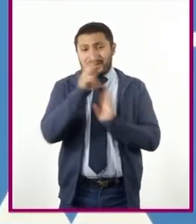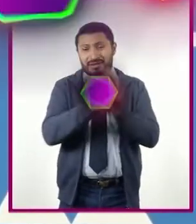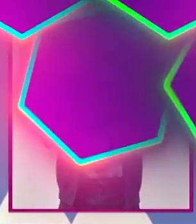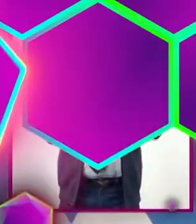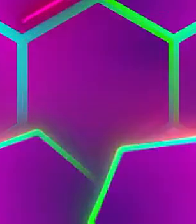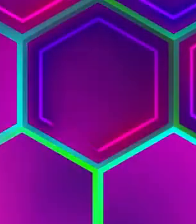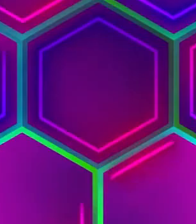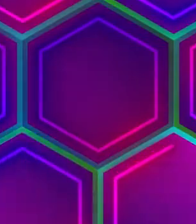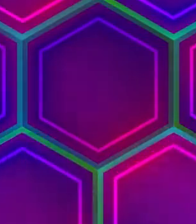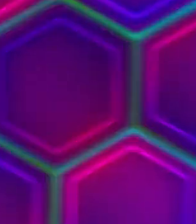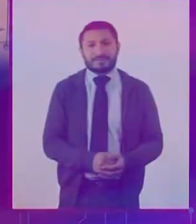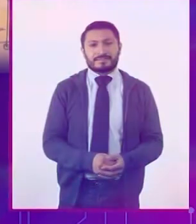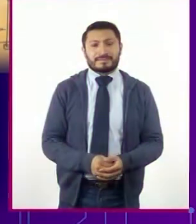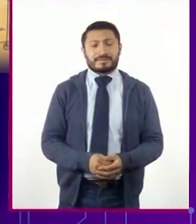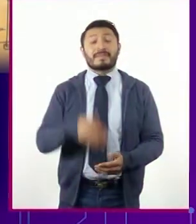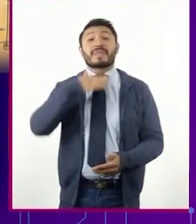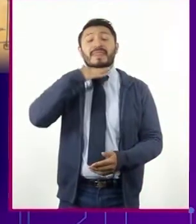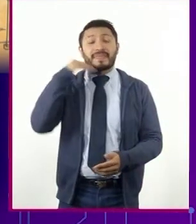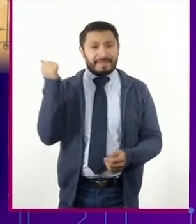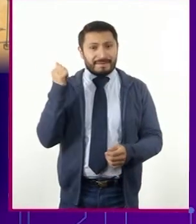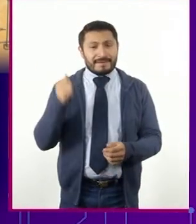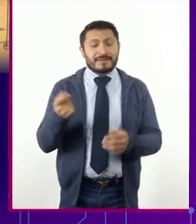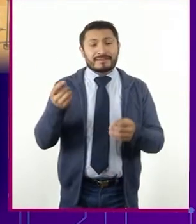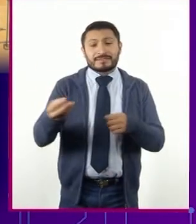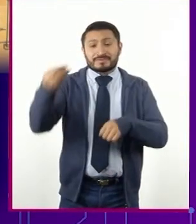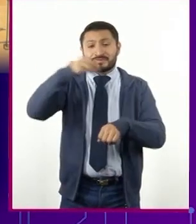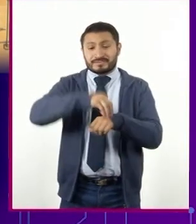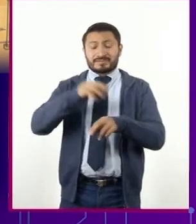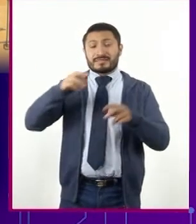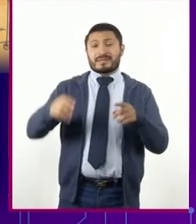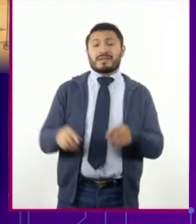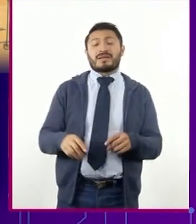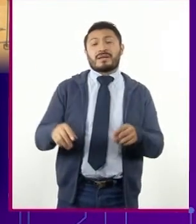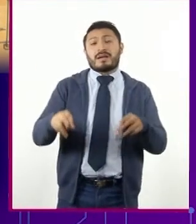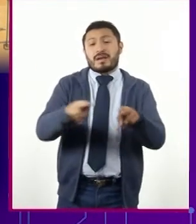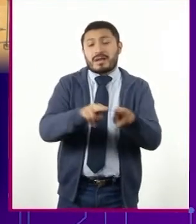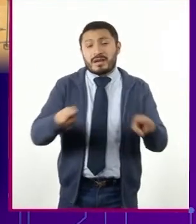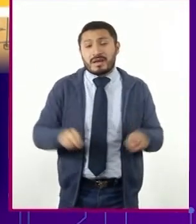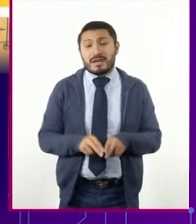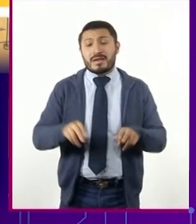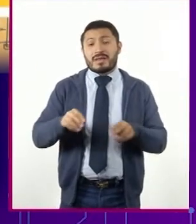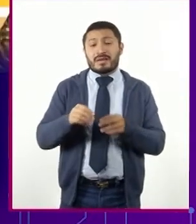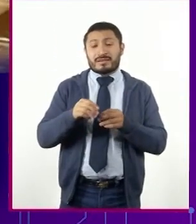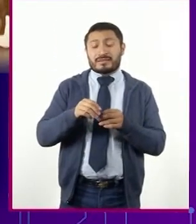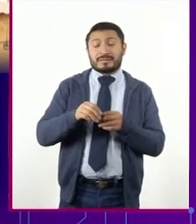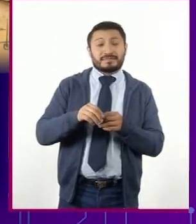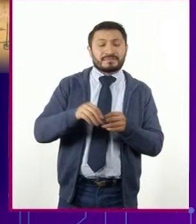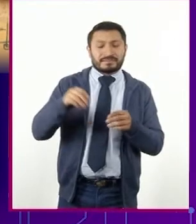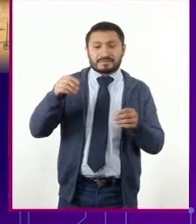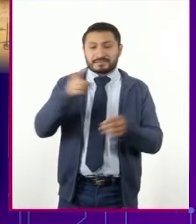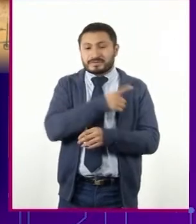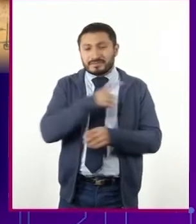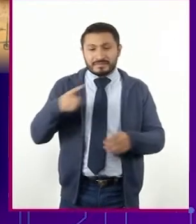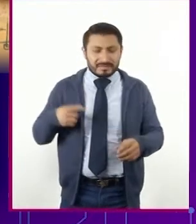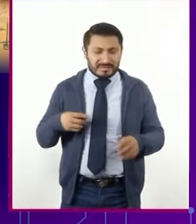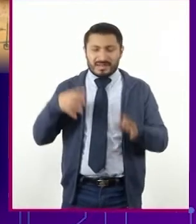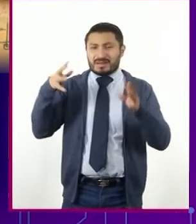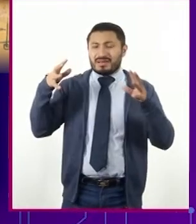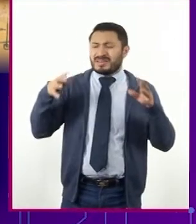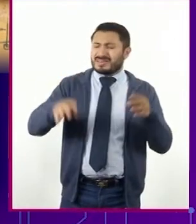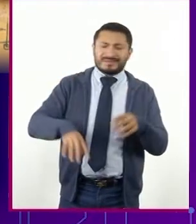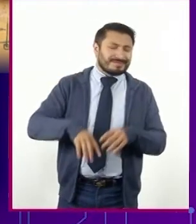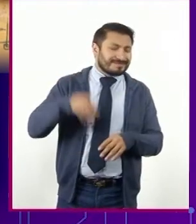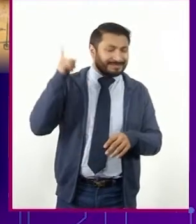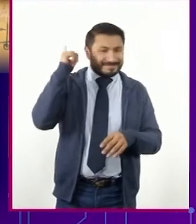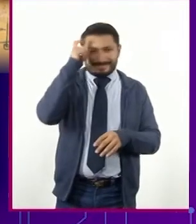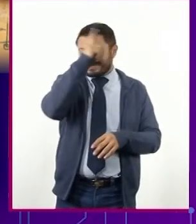siguiente video. En Alemania se instaló la República de Weimar, que tuvo que enfrentar las severas condiciones